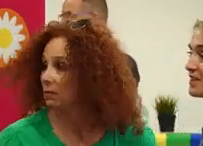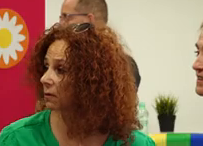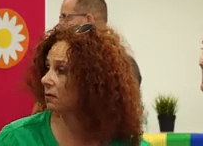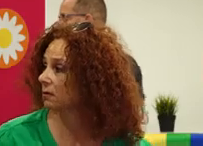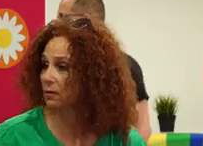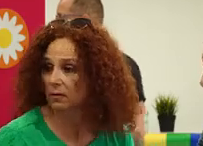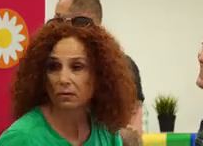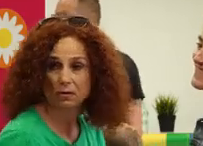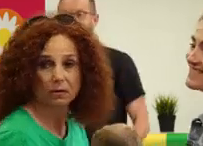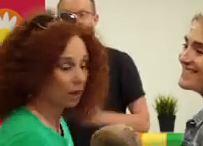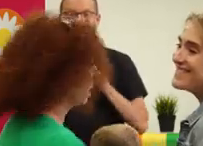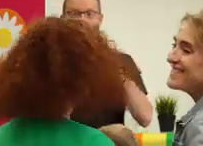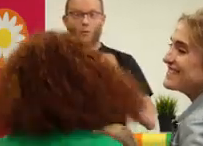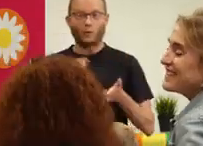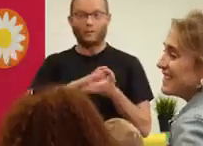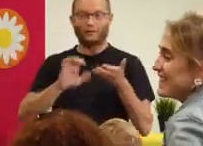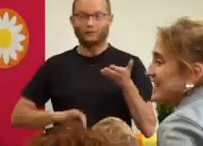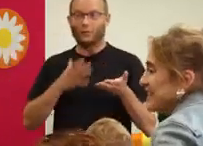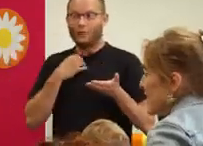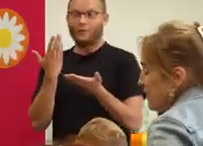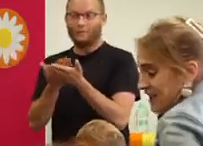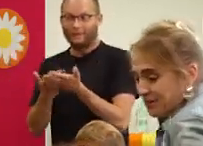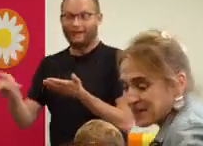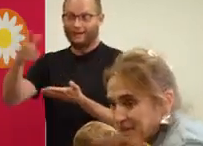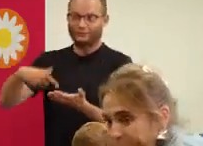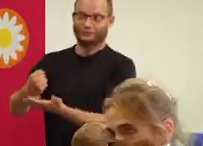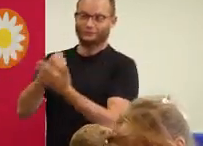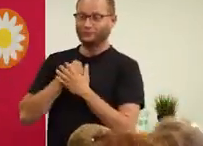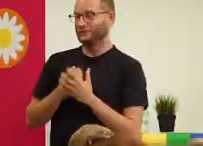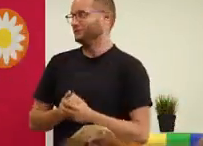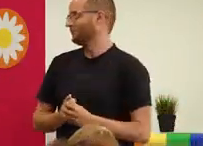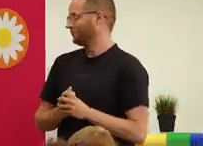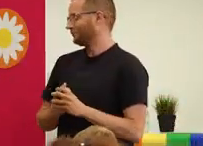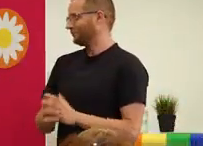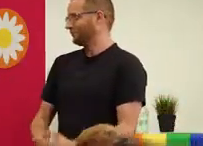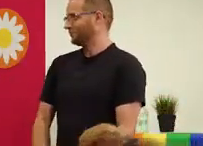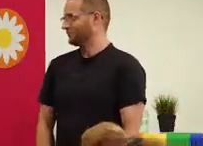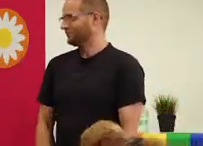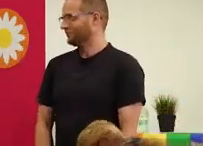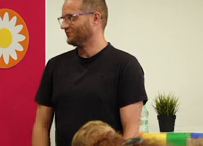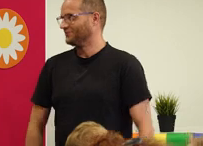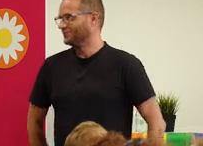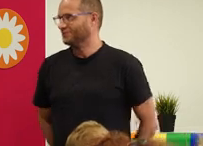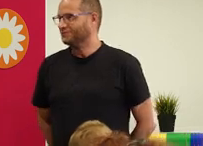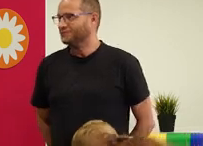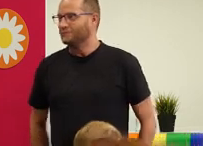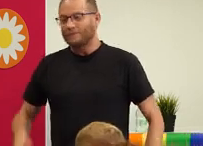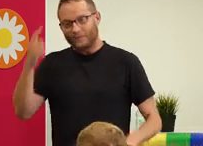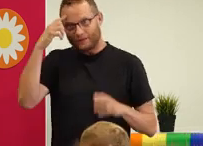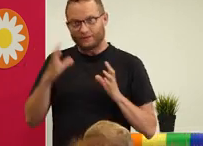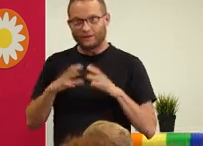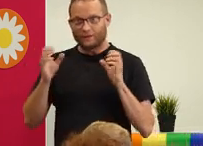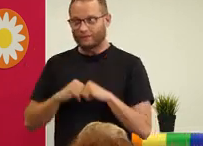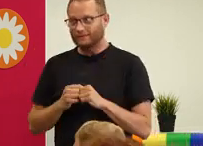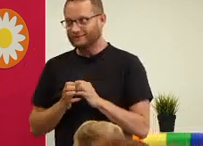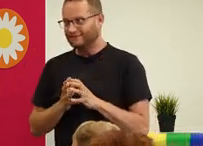Si no están de acuerdo con el manifiesto, les pones este clip y ya está. Y ya está. Lo que no está de acuerdo es que a mí me